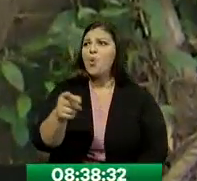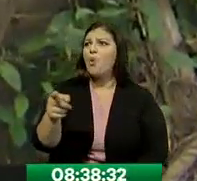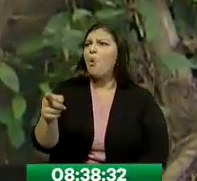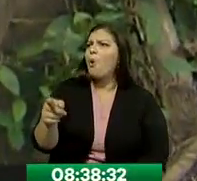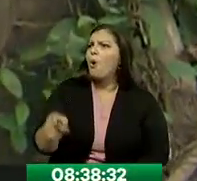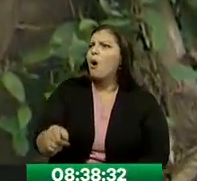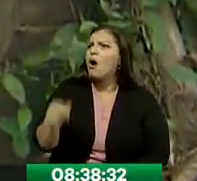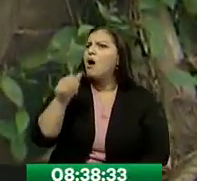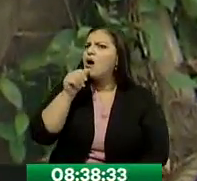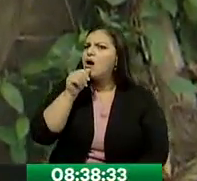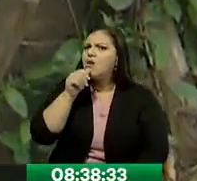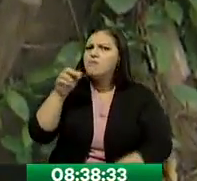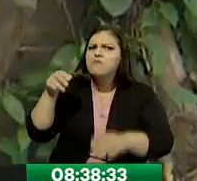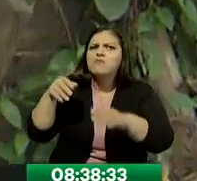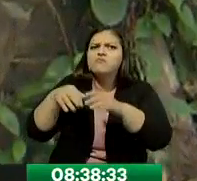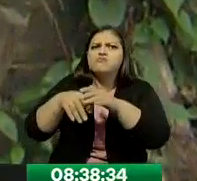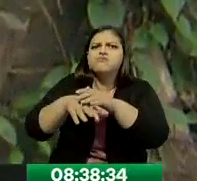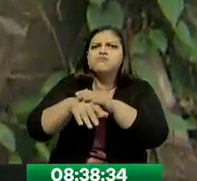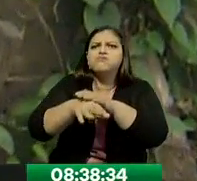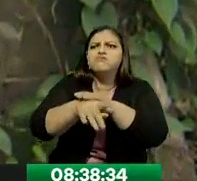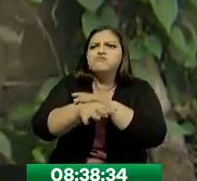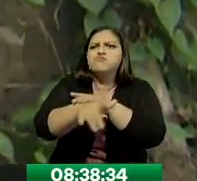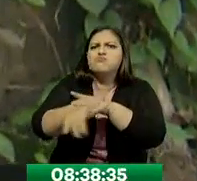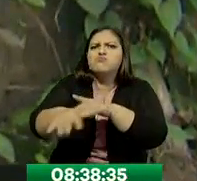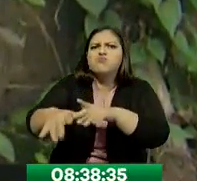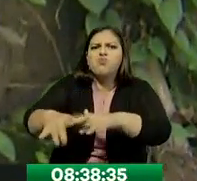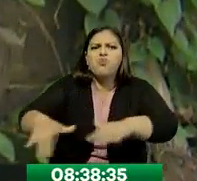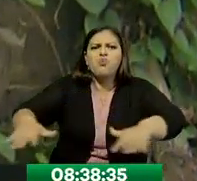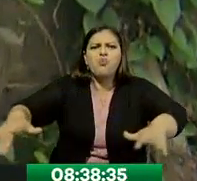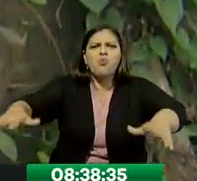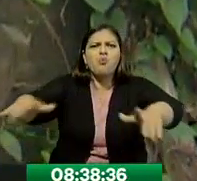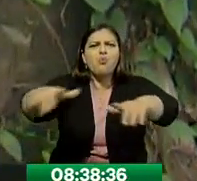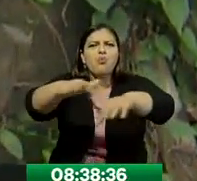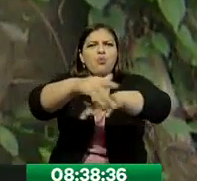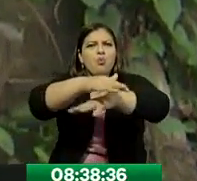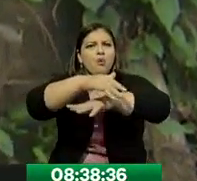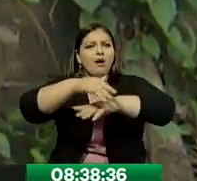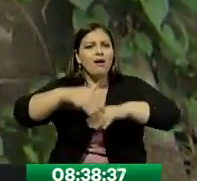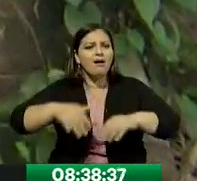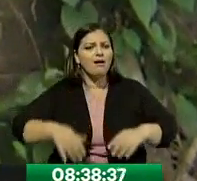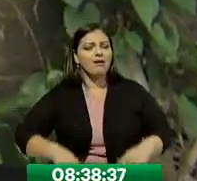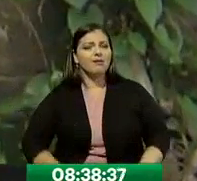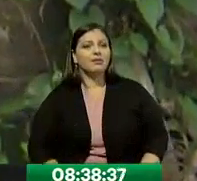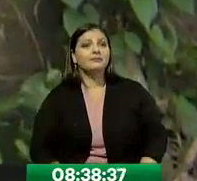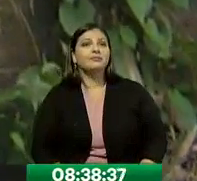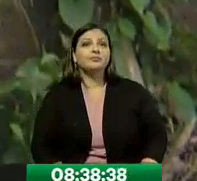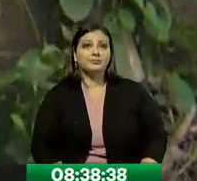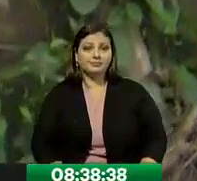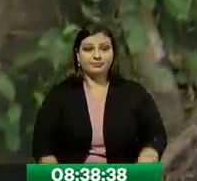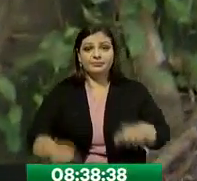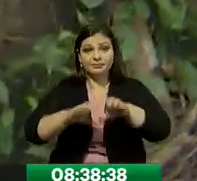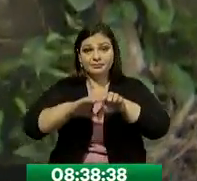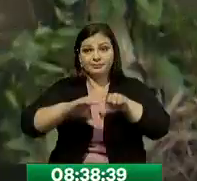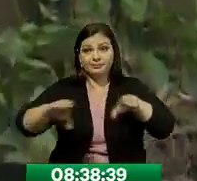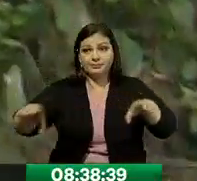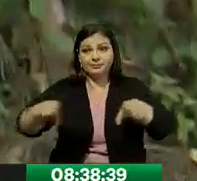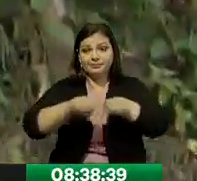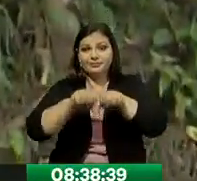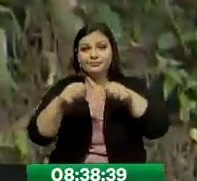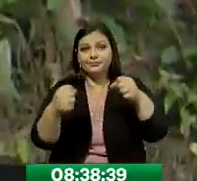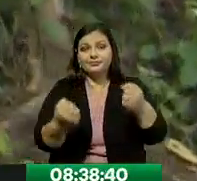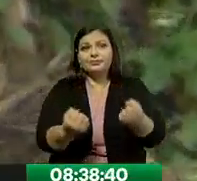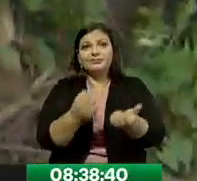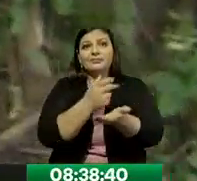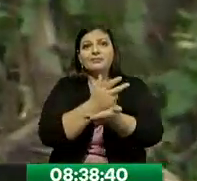que se hagan estas cosas algunas viviendas afectadas han comentado que ya han realizado la